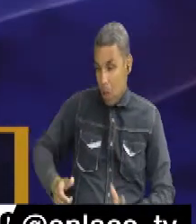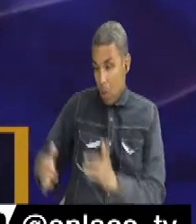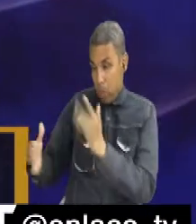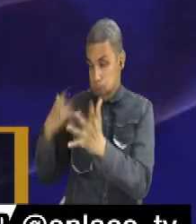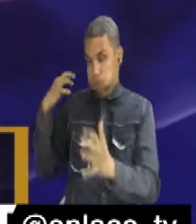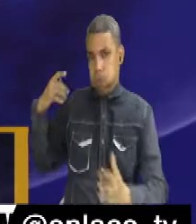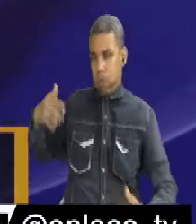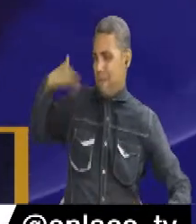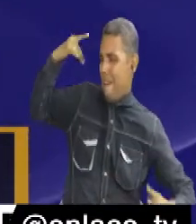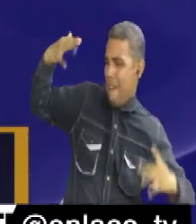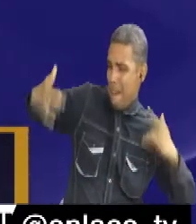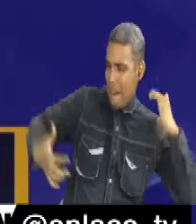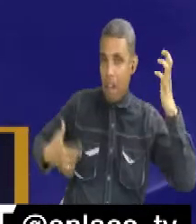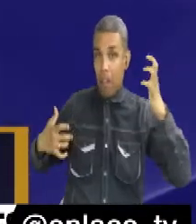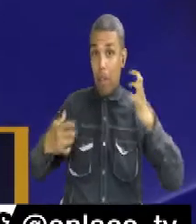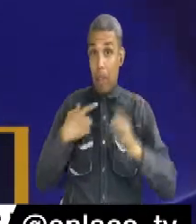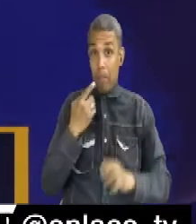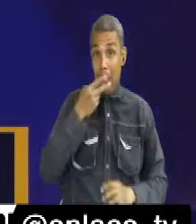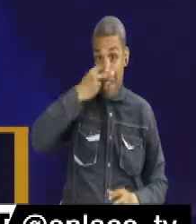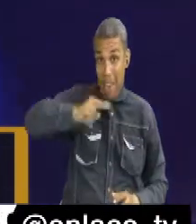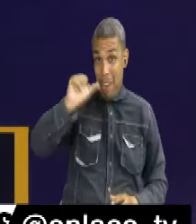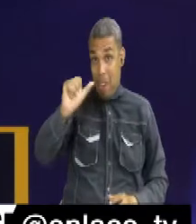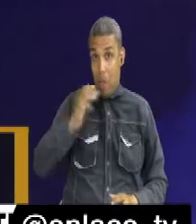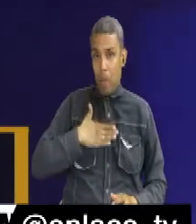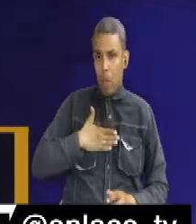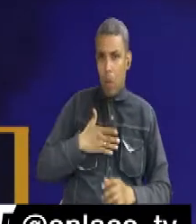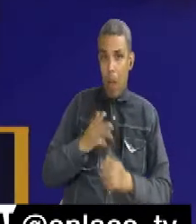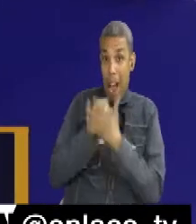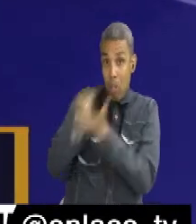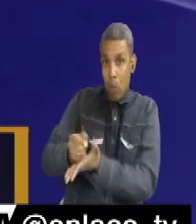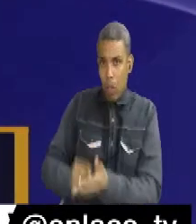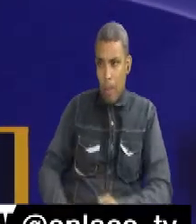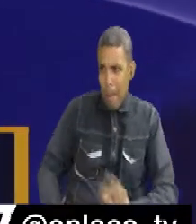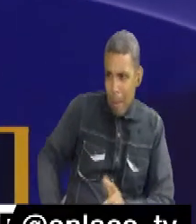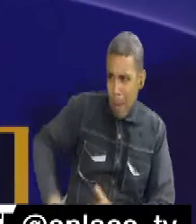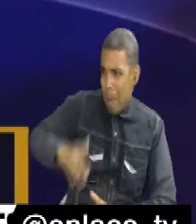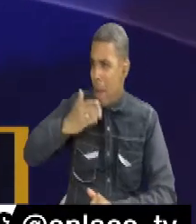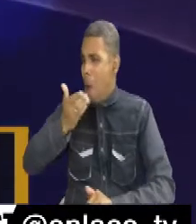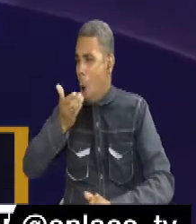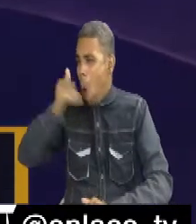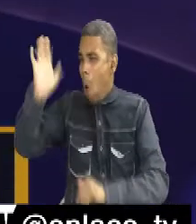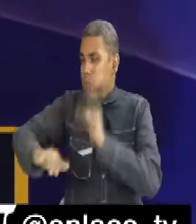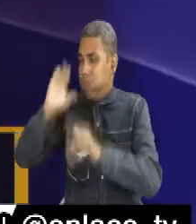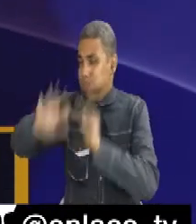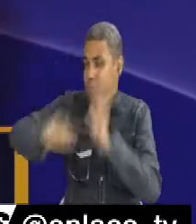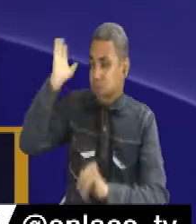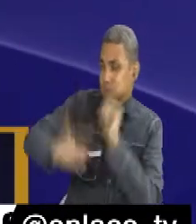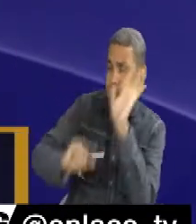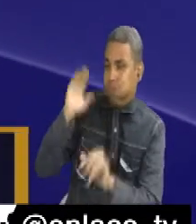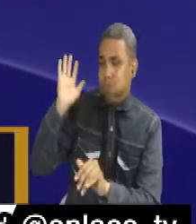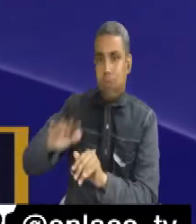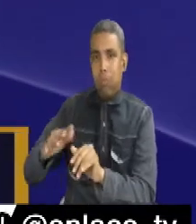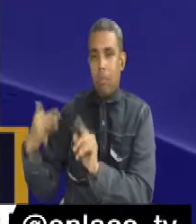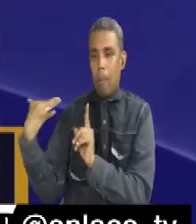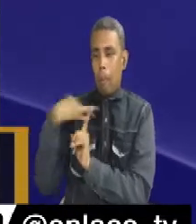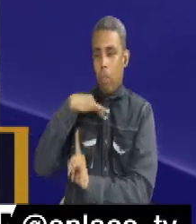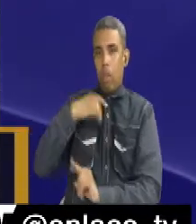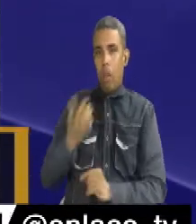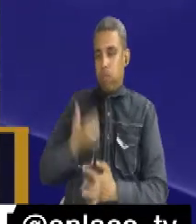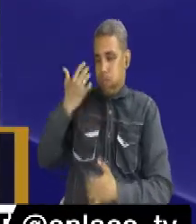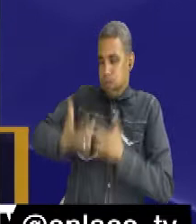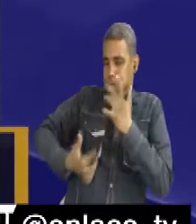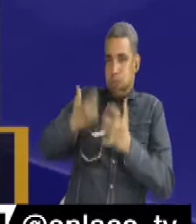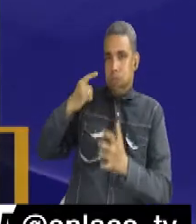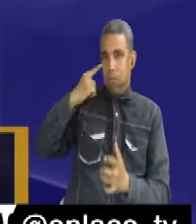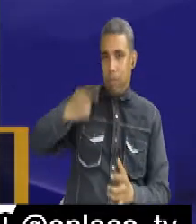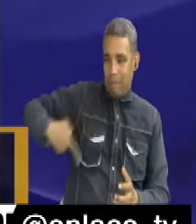hechos resultaron quemados dos soldados. Tengo conocimiento de que fue el soldado Pacheco Martínez, que fue el primero que se quemó, y el hijo mío Rodríguez Muñoz,